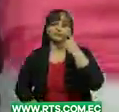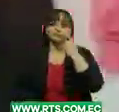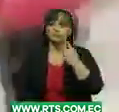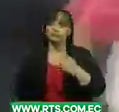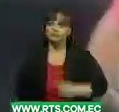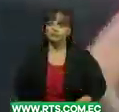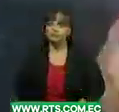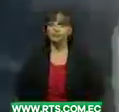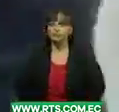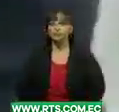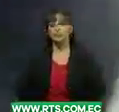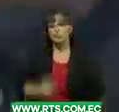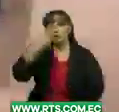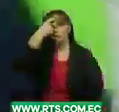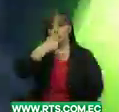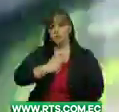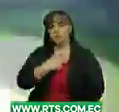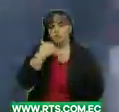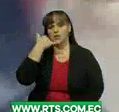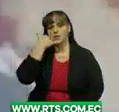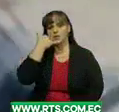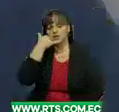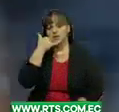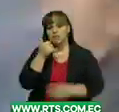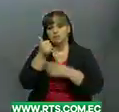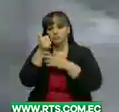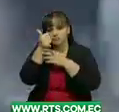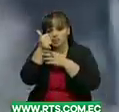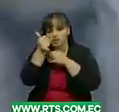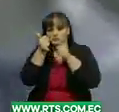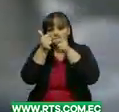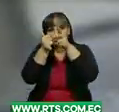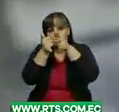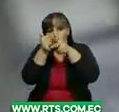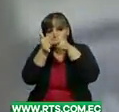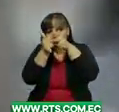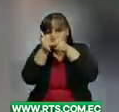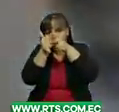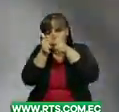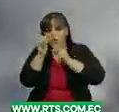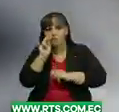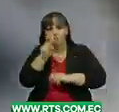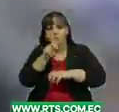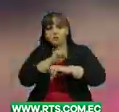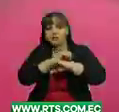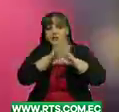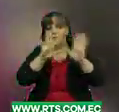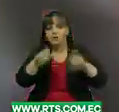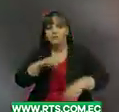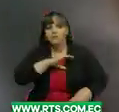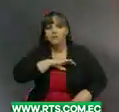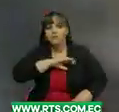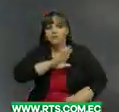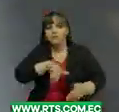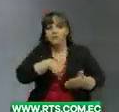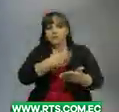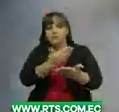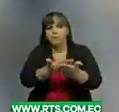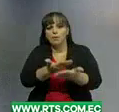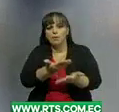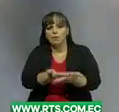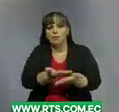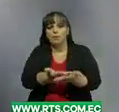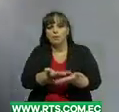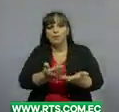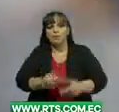En este video aficionado se puede captar el instante cuando el miembro de la Policía Nacional permanece gravemente herido en el balde de